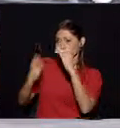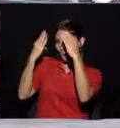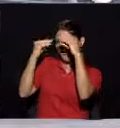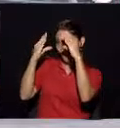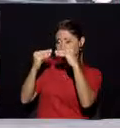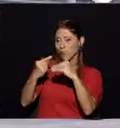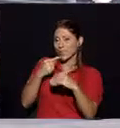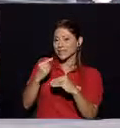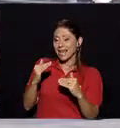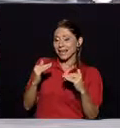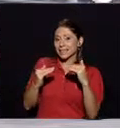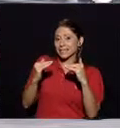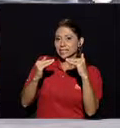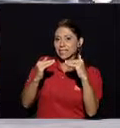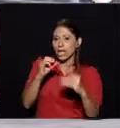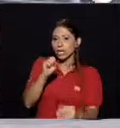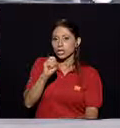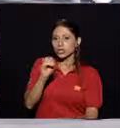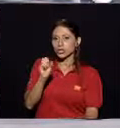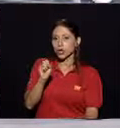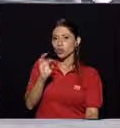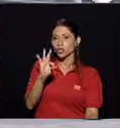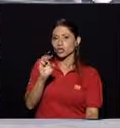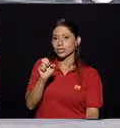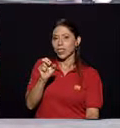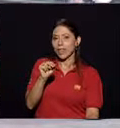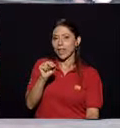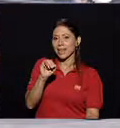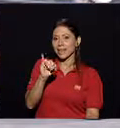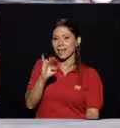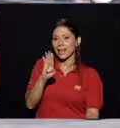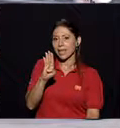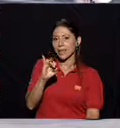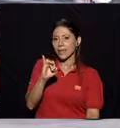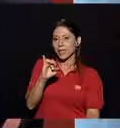de sostenibilidad. Sí. El gran tema aquí, como dice Leonardo, es que entre